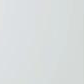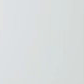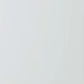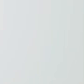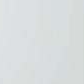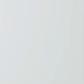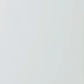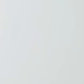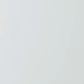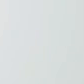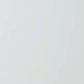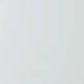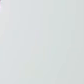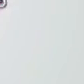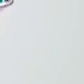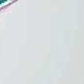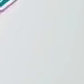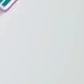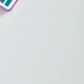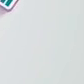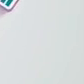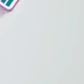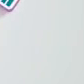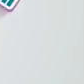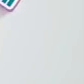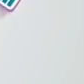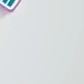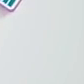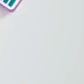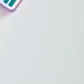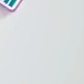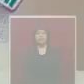la A a la Z. Puebla en Casa.